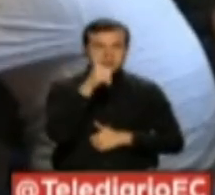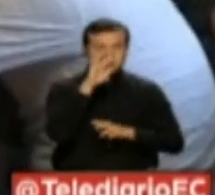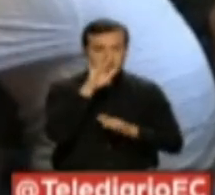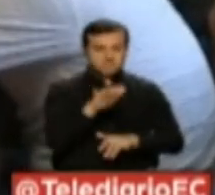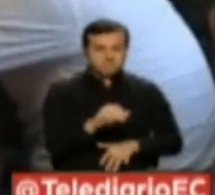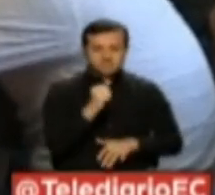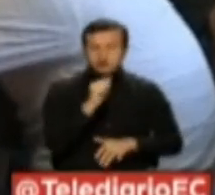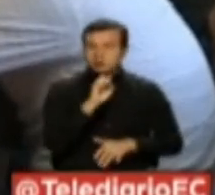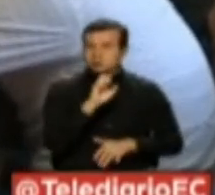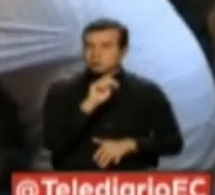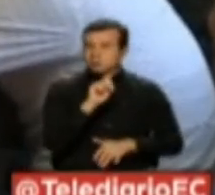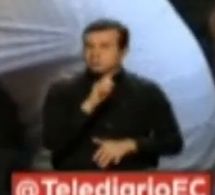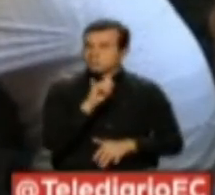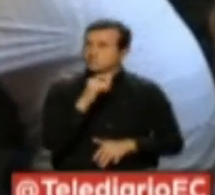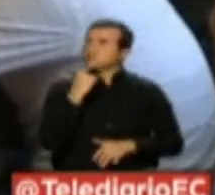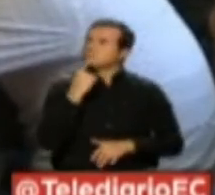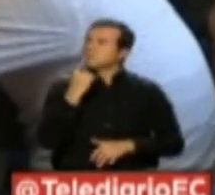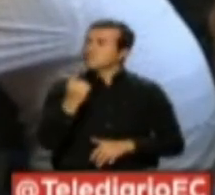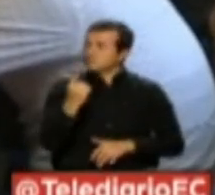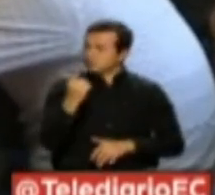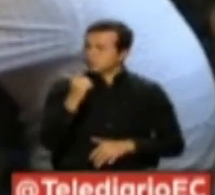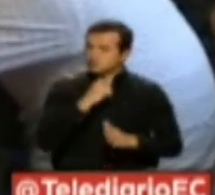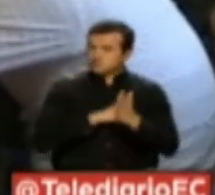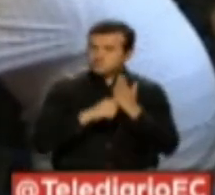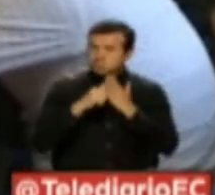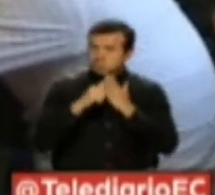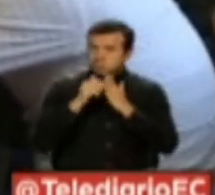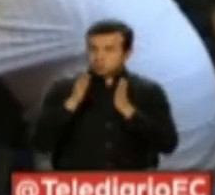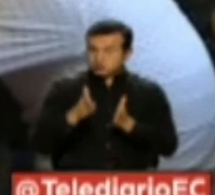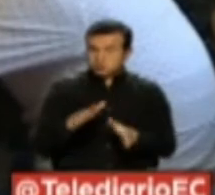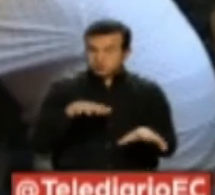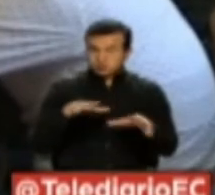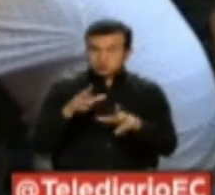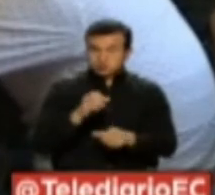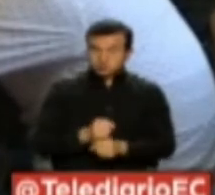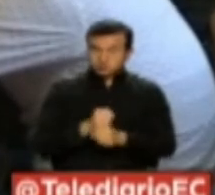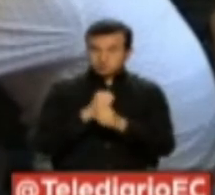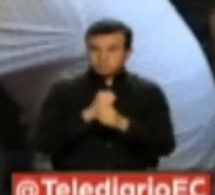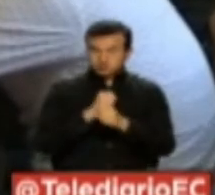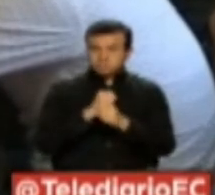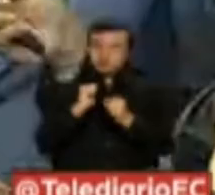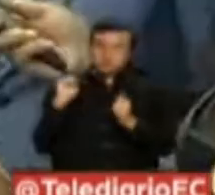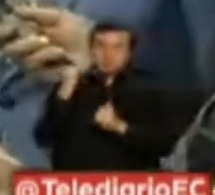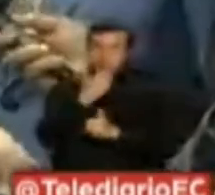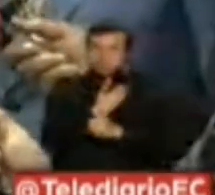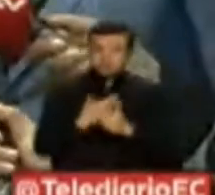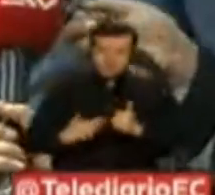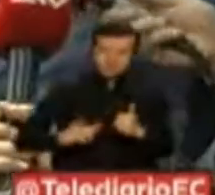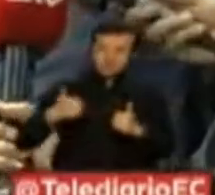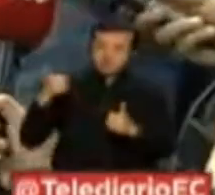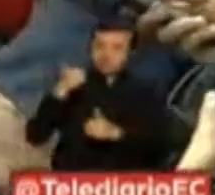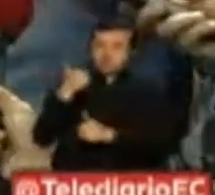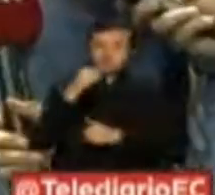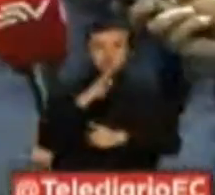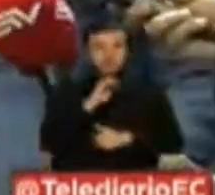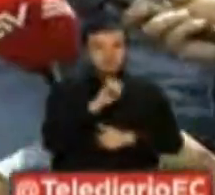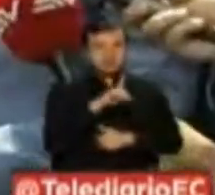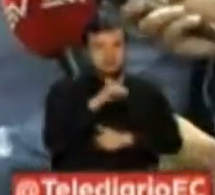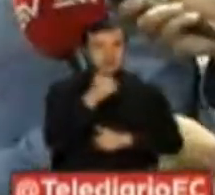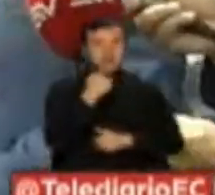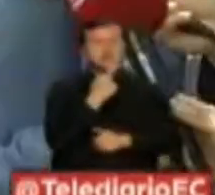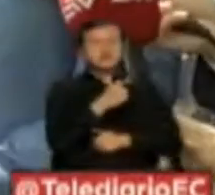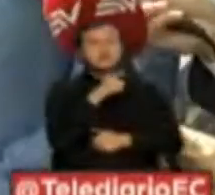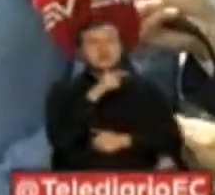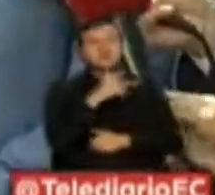SENAIN. A lo que respondió el ministro coordinador de Seguridad y de ahí el presidente. A decir de Balda, se devela